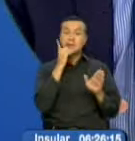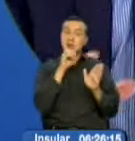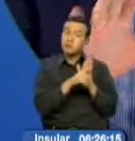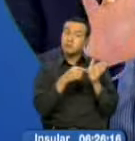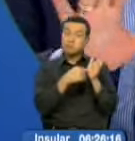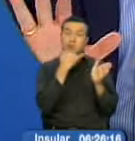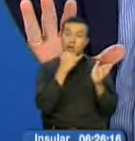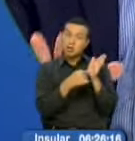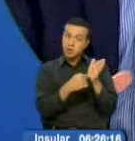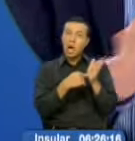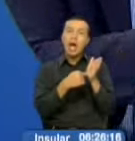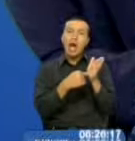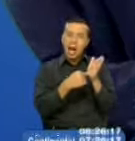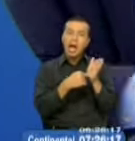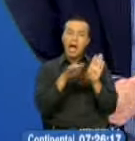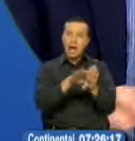Ahora, primera aclaración, vamos a la pregunta.